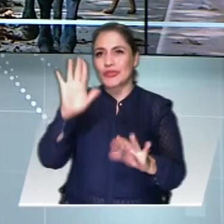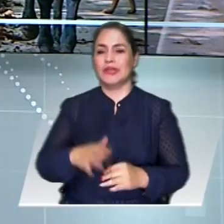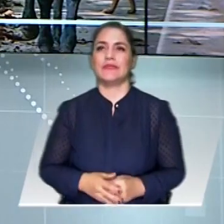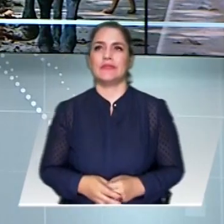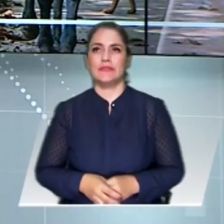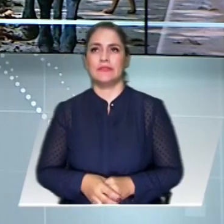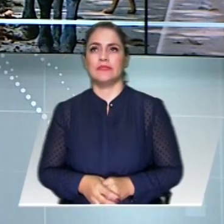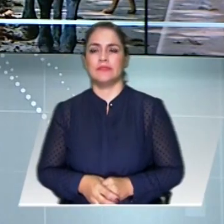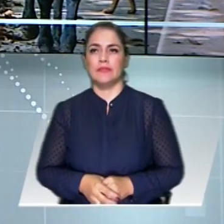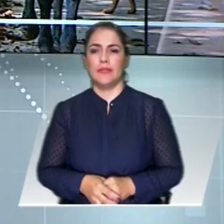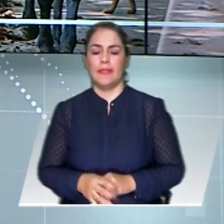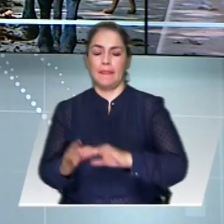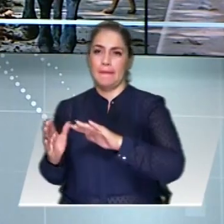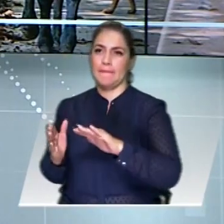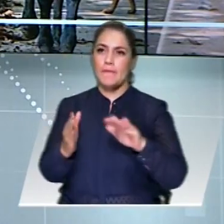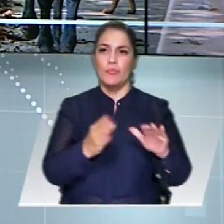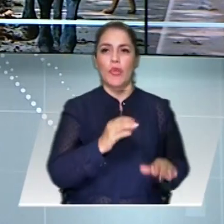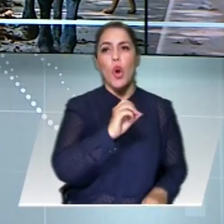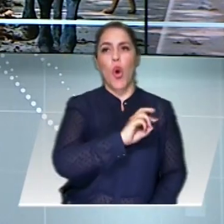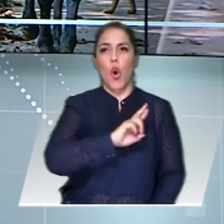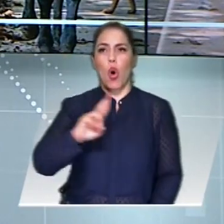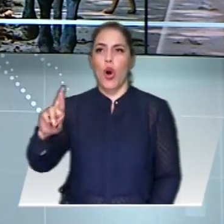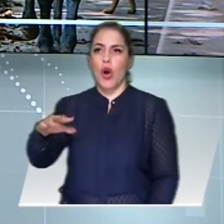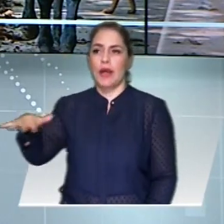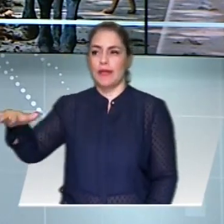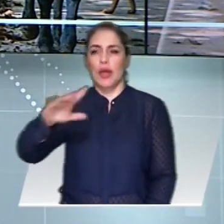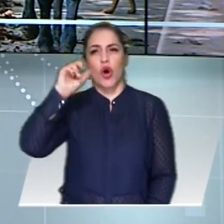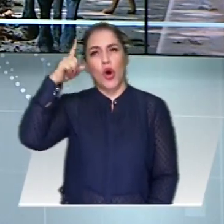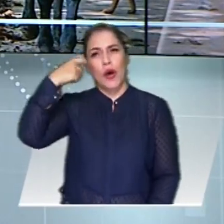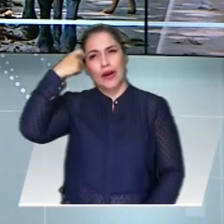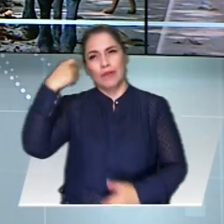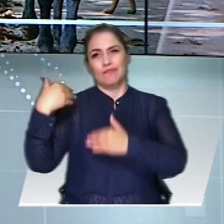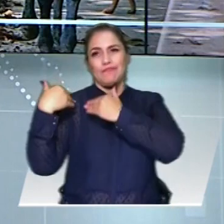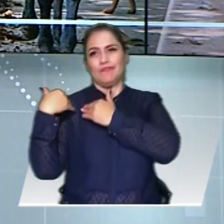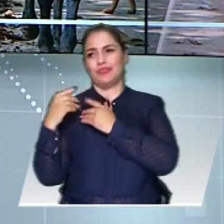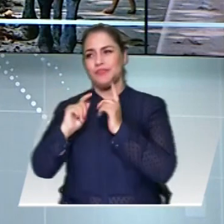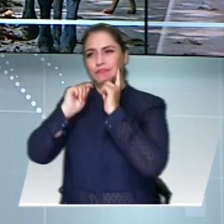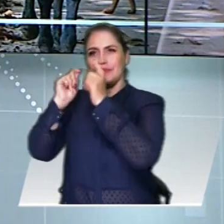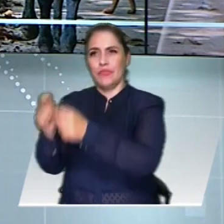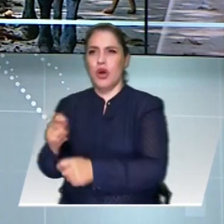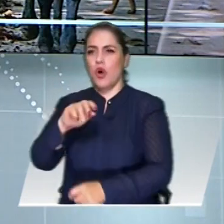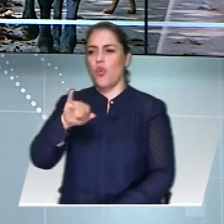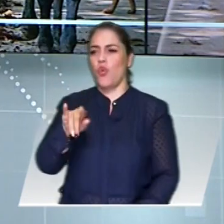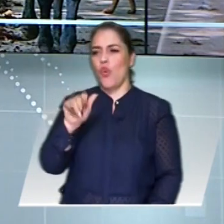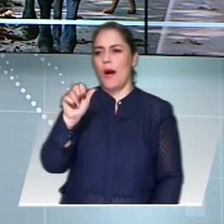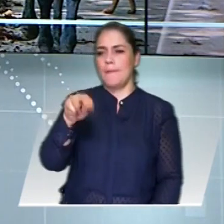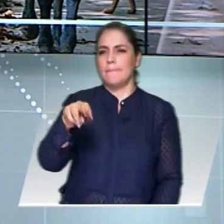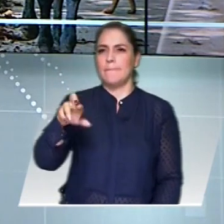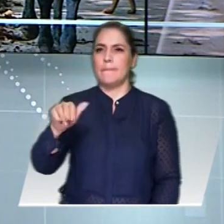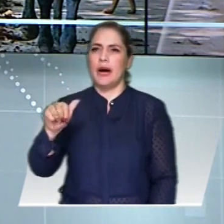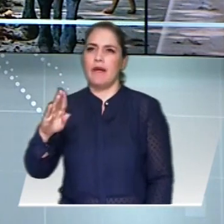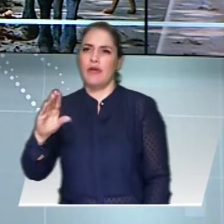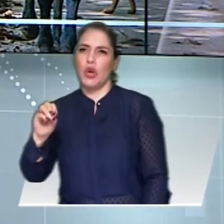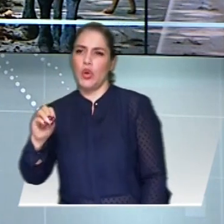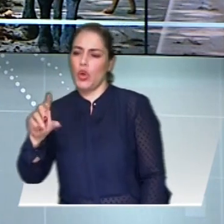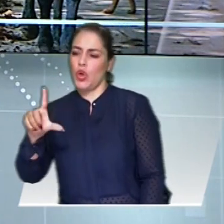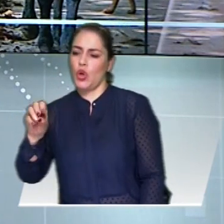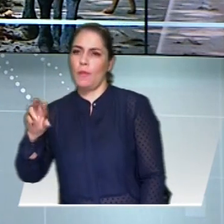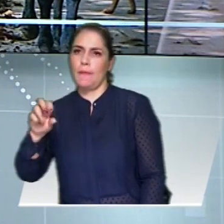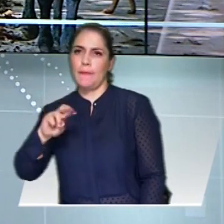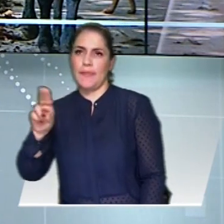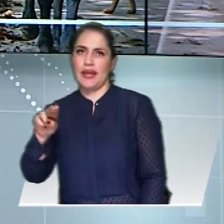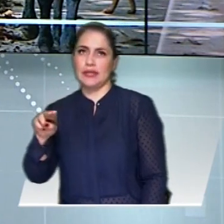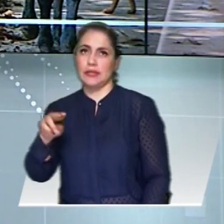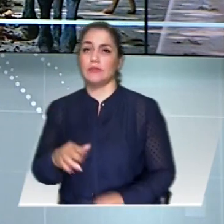vamos ahora al Oriente donde el gobernador encargado de Antioquia Juan Pablo López recorrió las diferentes obras que adelanta el departamento en el municipio